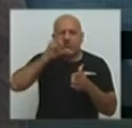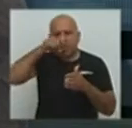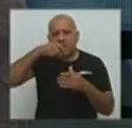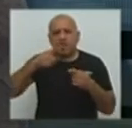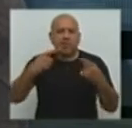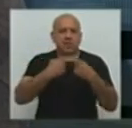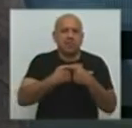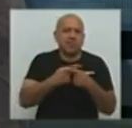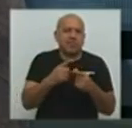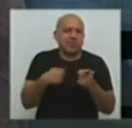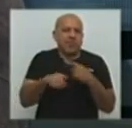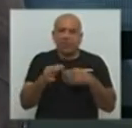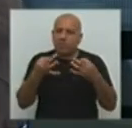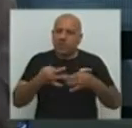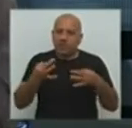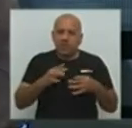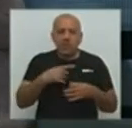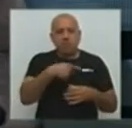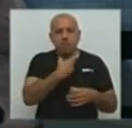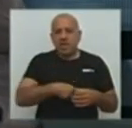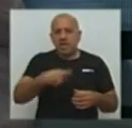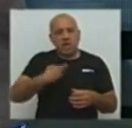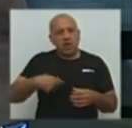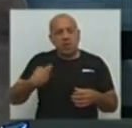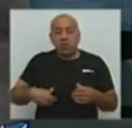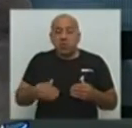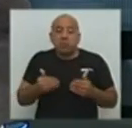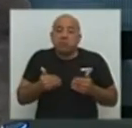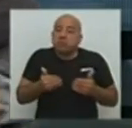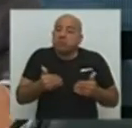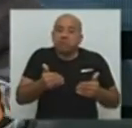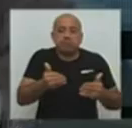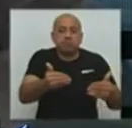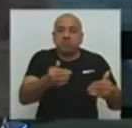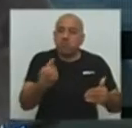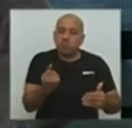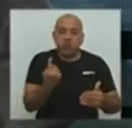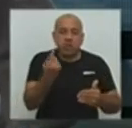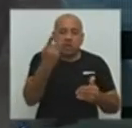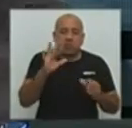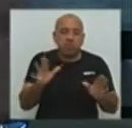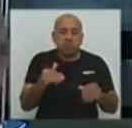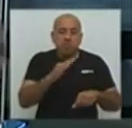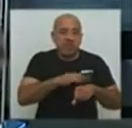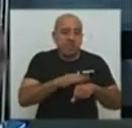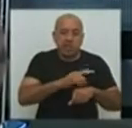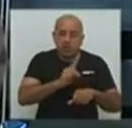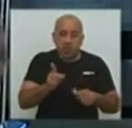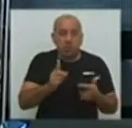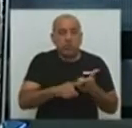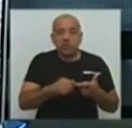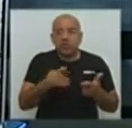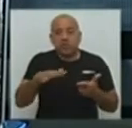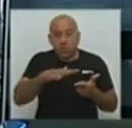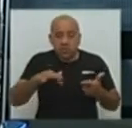que pasó pero en realidad pero él pasó el campeonato con esa cara crísticas no le cobraron penales no tuvo situaciones polémicas